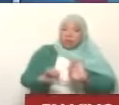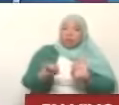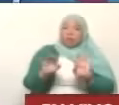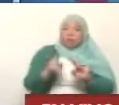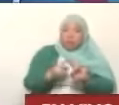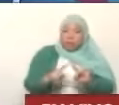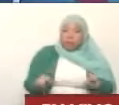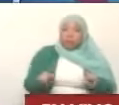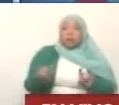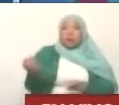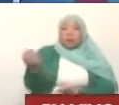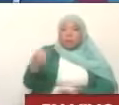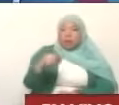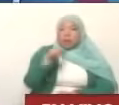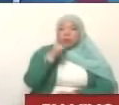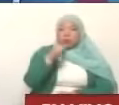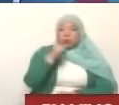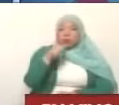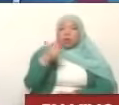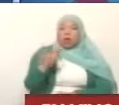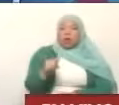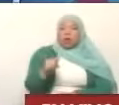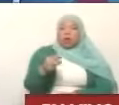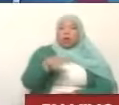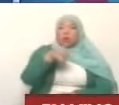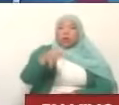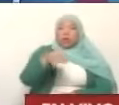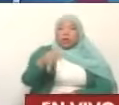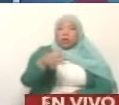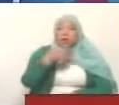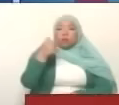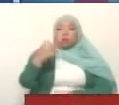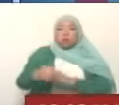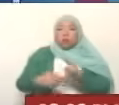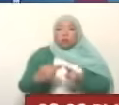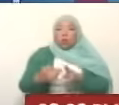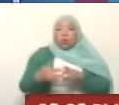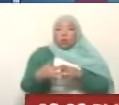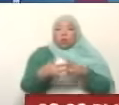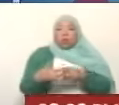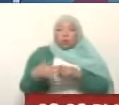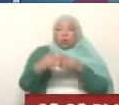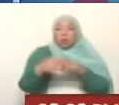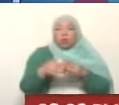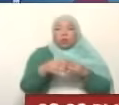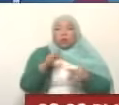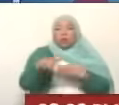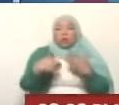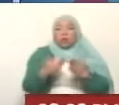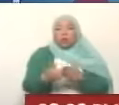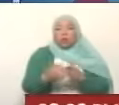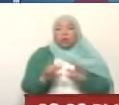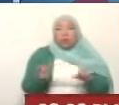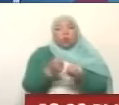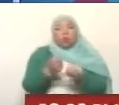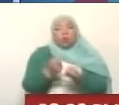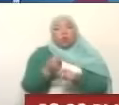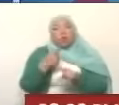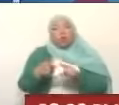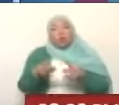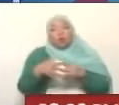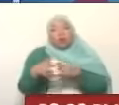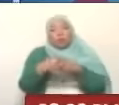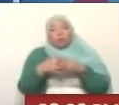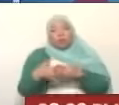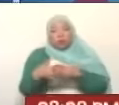Yo diría además que siempre en la historia de la humanidad un imperio declinó ante el surgimiento de otro imperio.